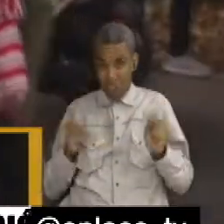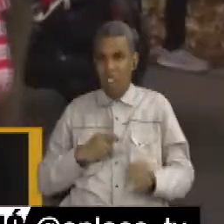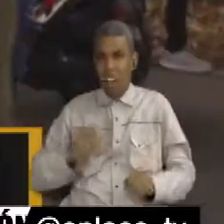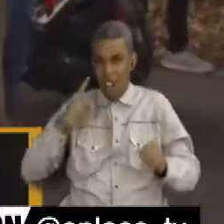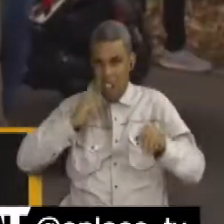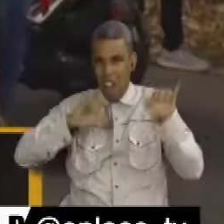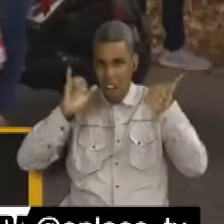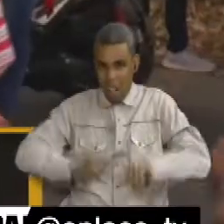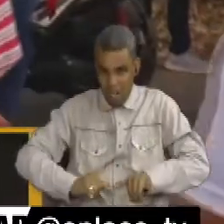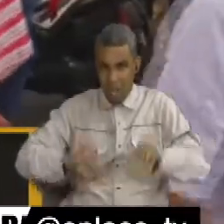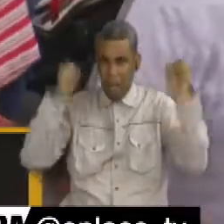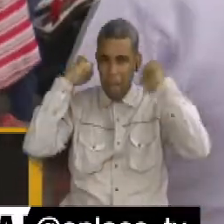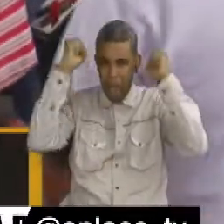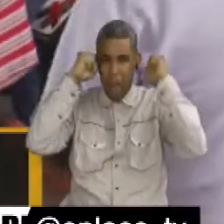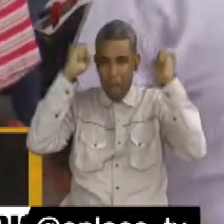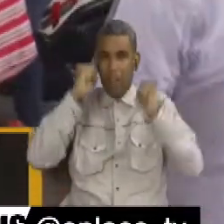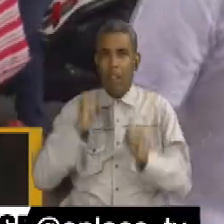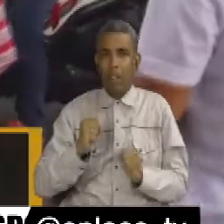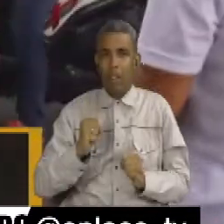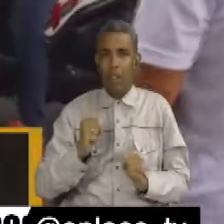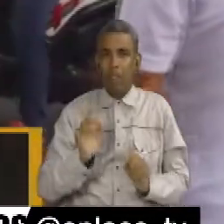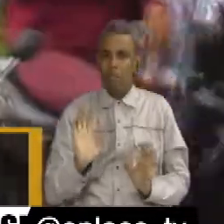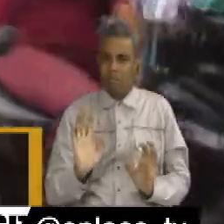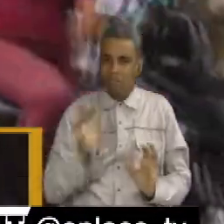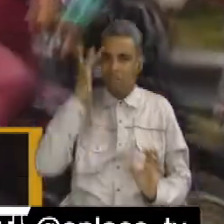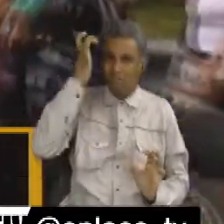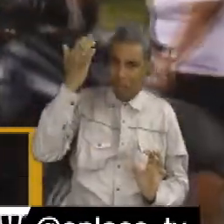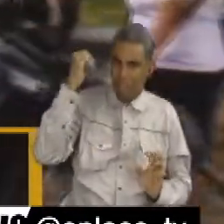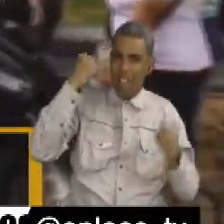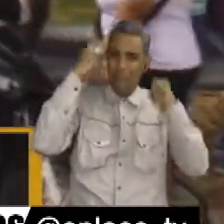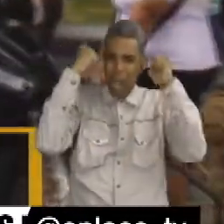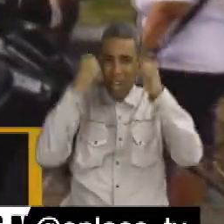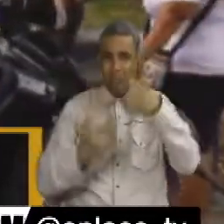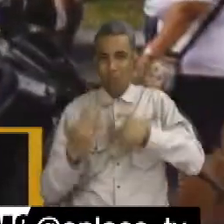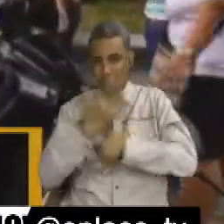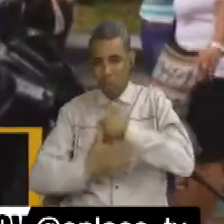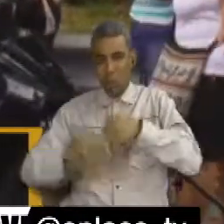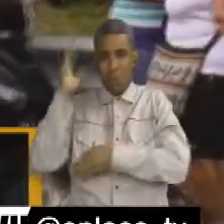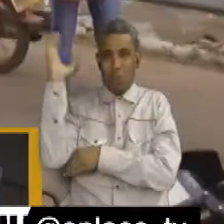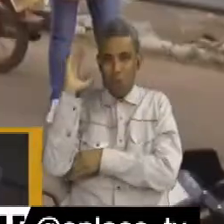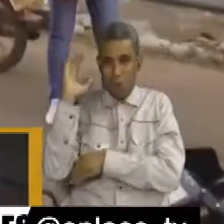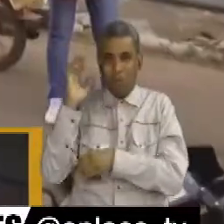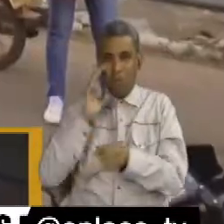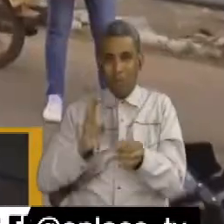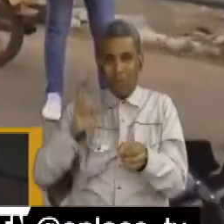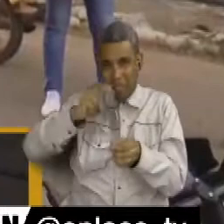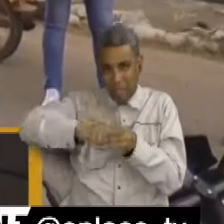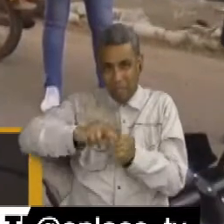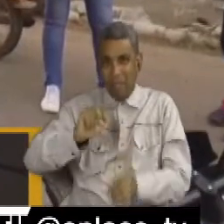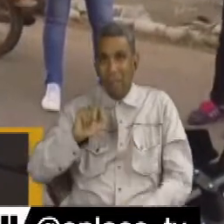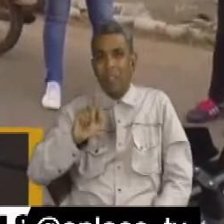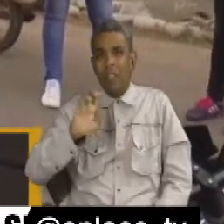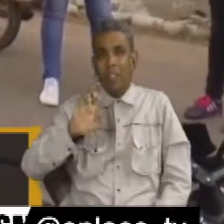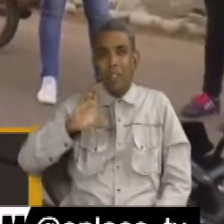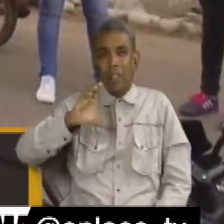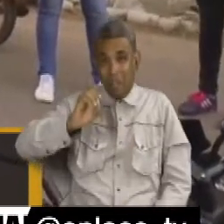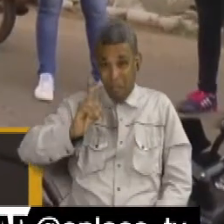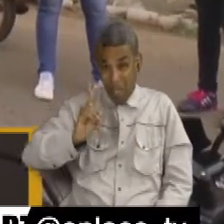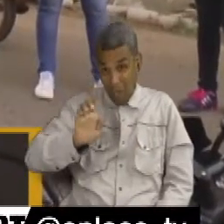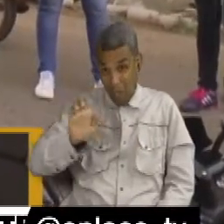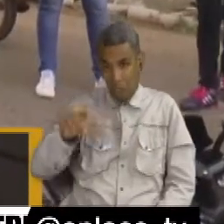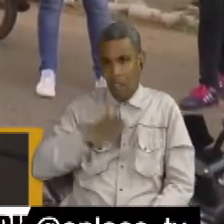acuerdos suscritos con FECODE y que hoy mantienen al magisterio en cese de actividades. Enlace Noticias dialogó con la presidenta de los maestros en el vecino